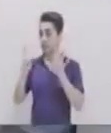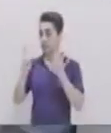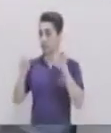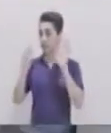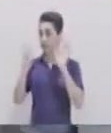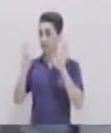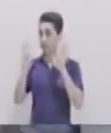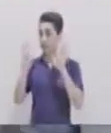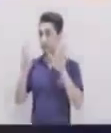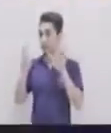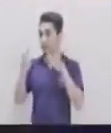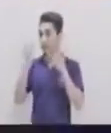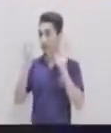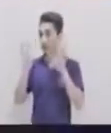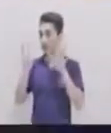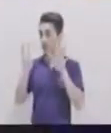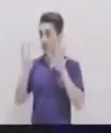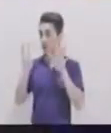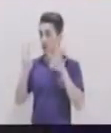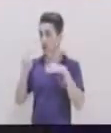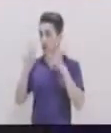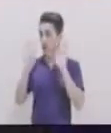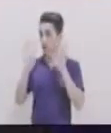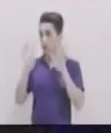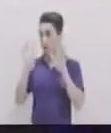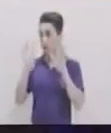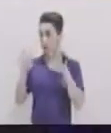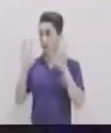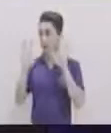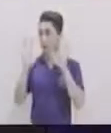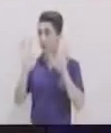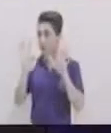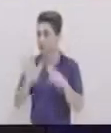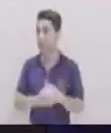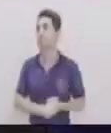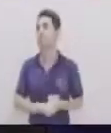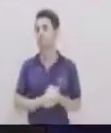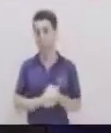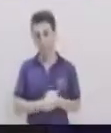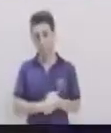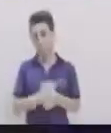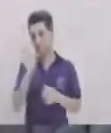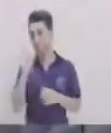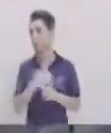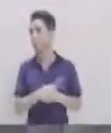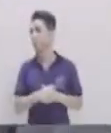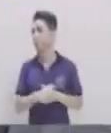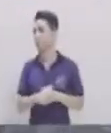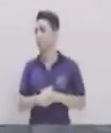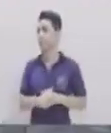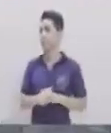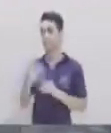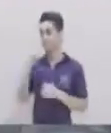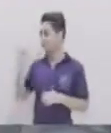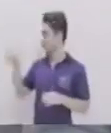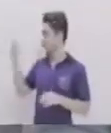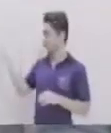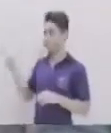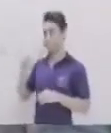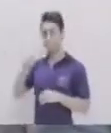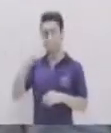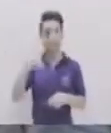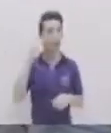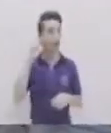5, 6, 7, 8, 9 y 10. Ok, ahora contemos el del